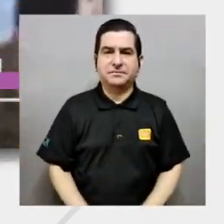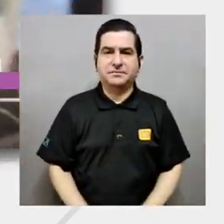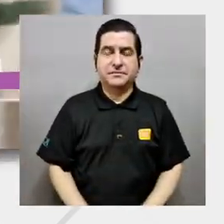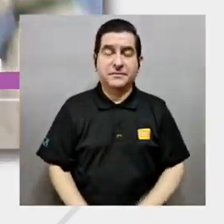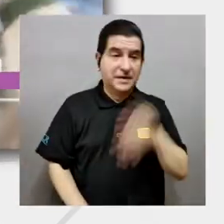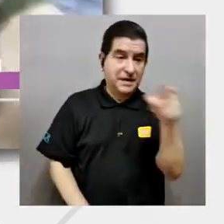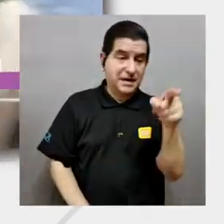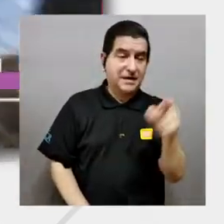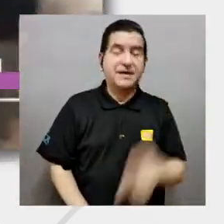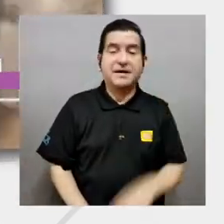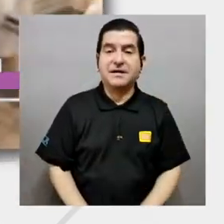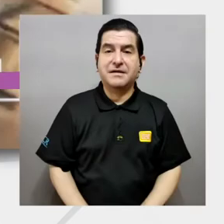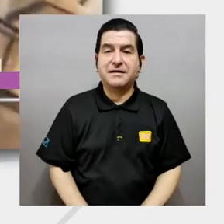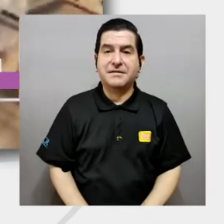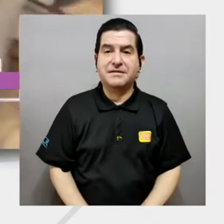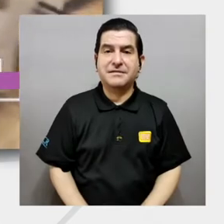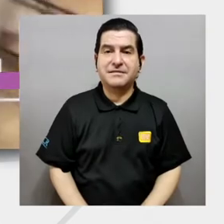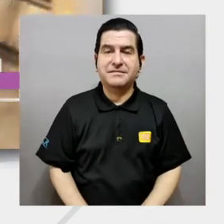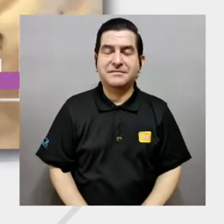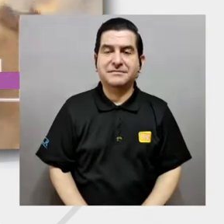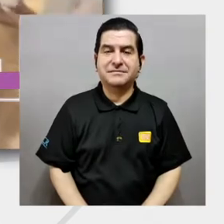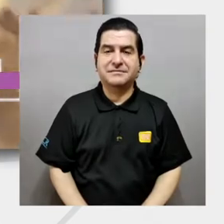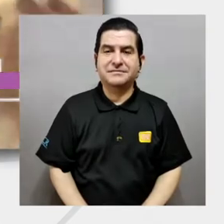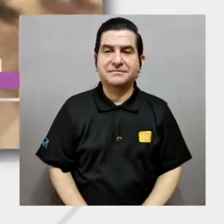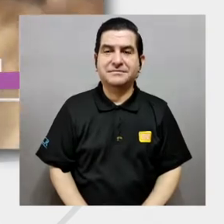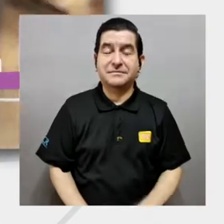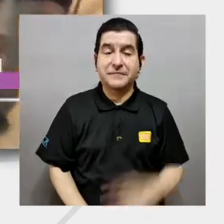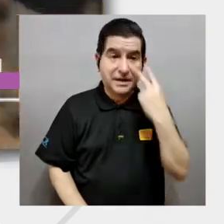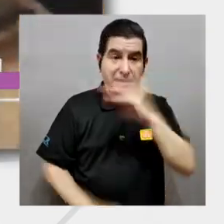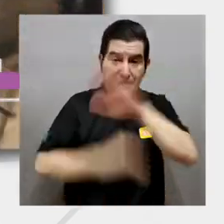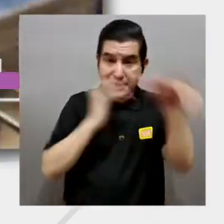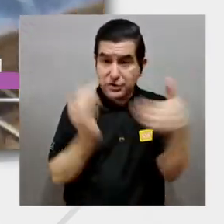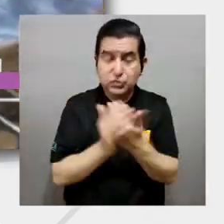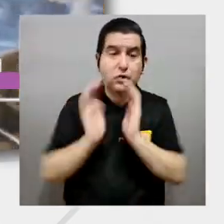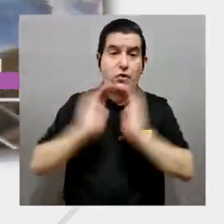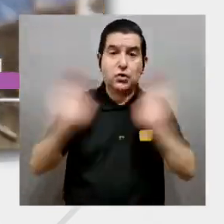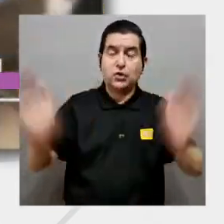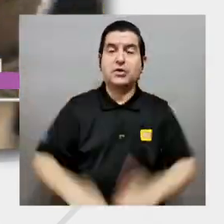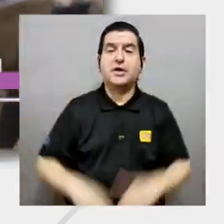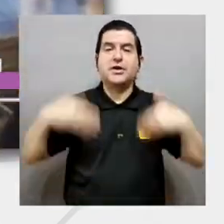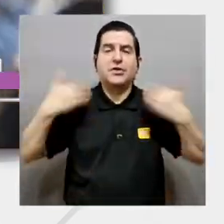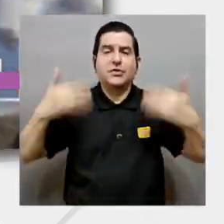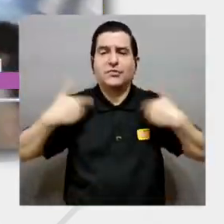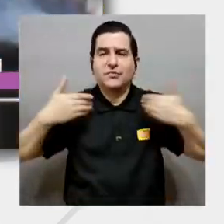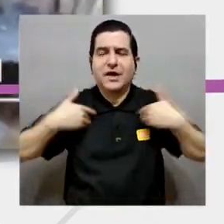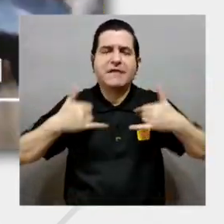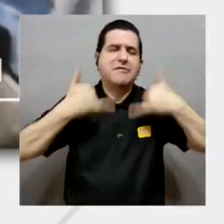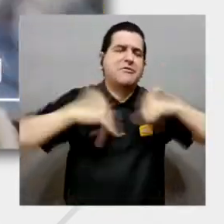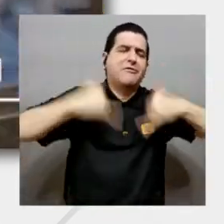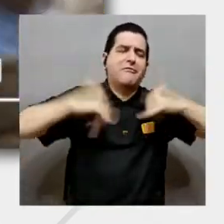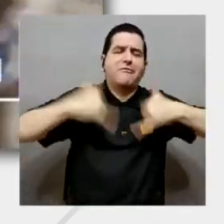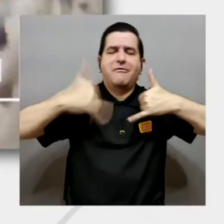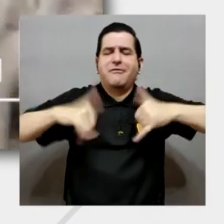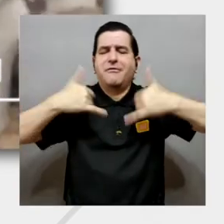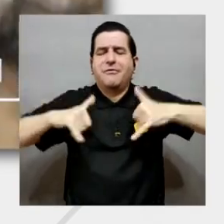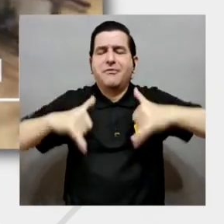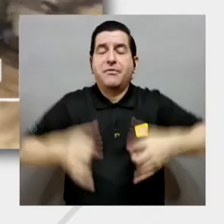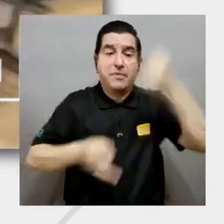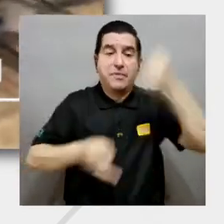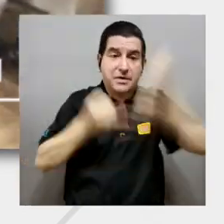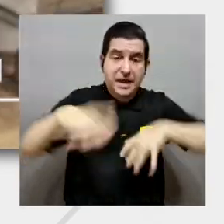está mi amiguita, mi Tomodachi, Tomodachi, Tomodachi, eso. Si ven, todos los niños felices, chévere